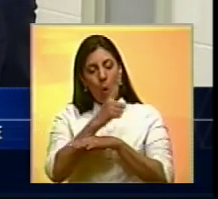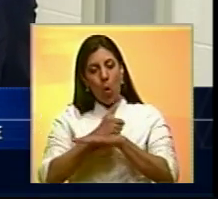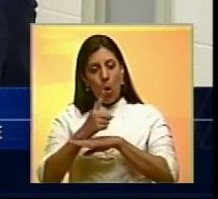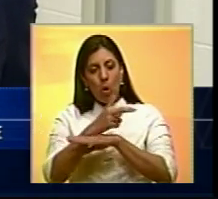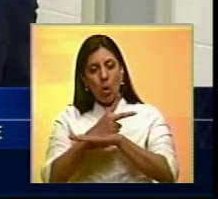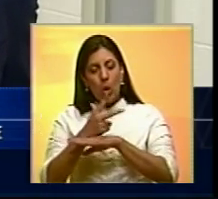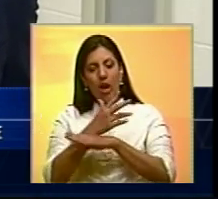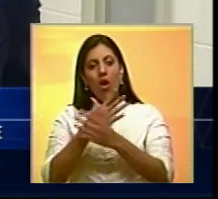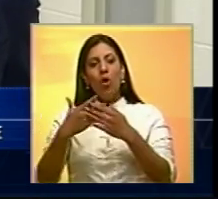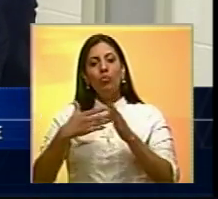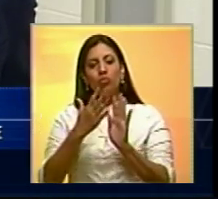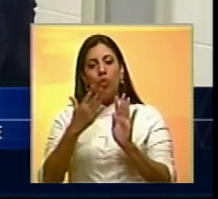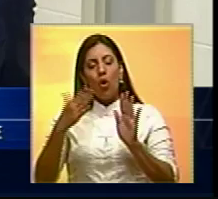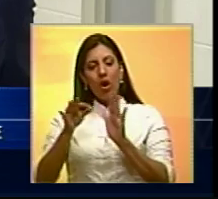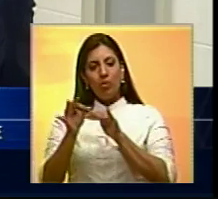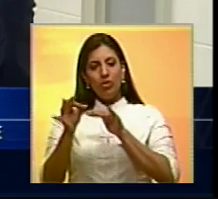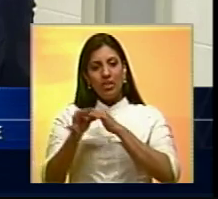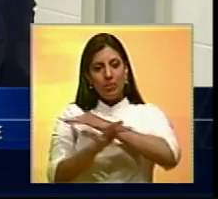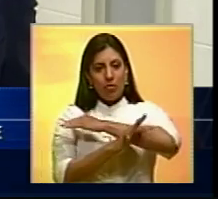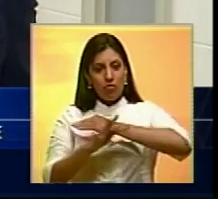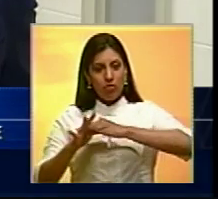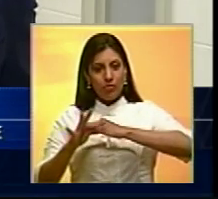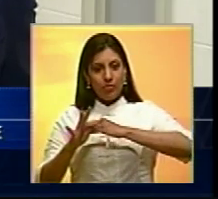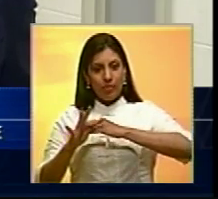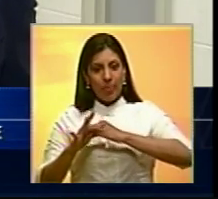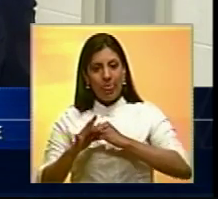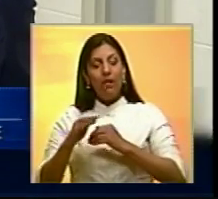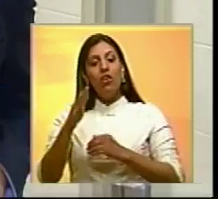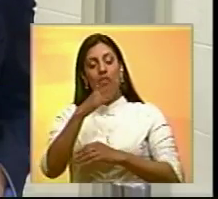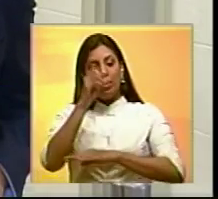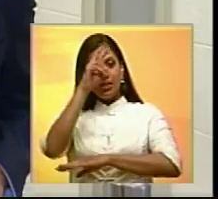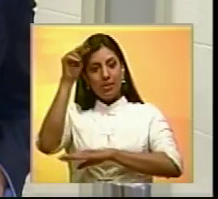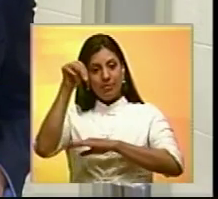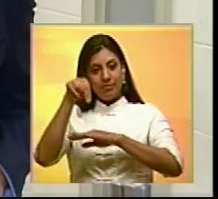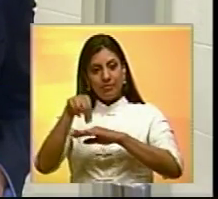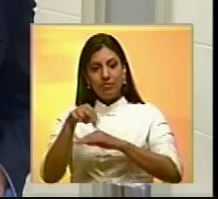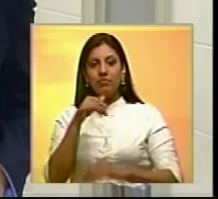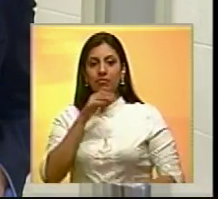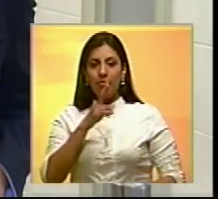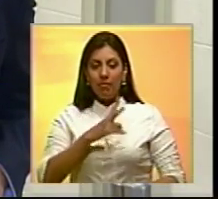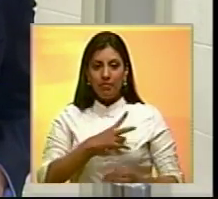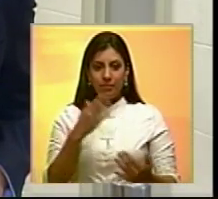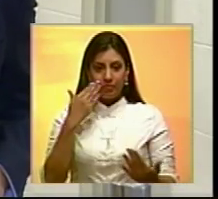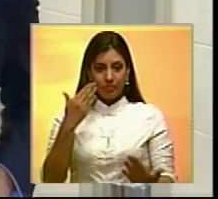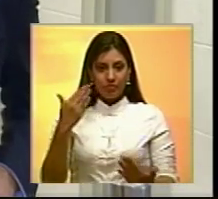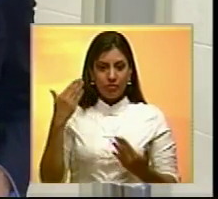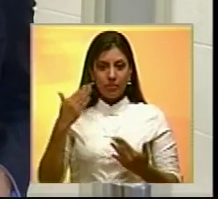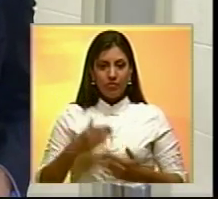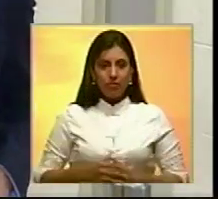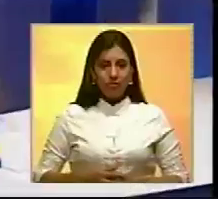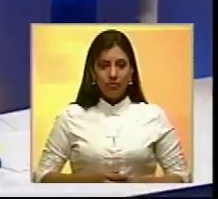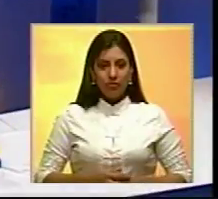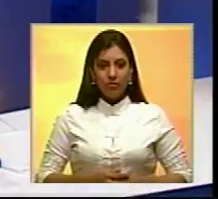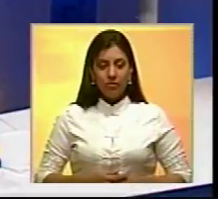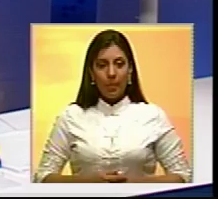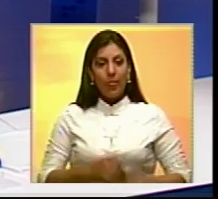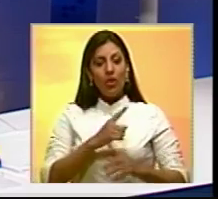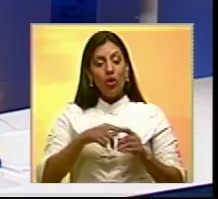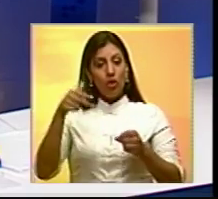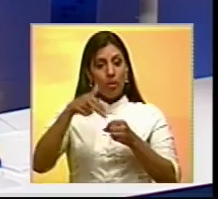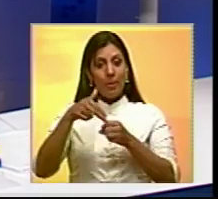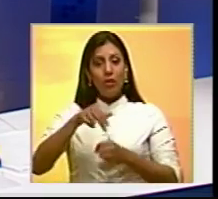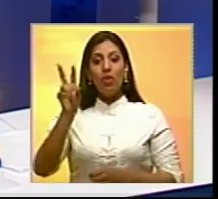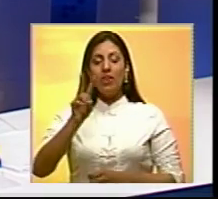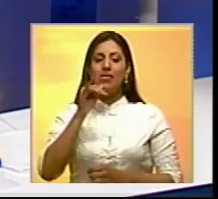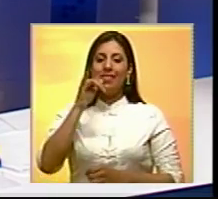en cola en estos municipios fronterizos. En el Palacio Federal Legislativo, Oliver Rodríguez, Noticiero Venevisión. Petróleos de